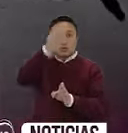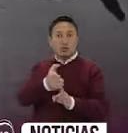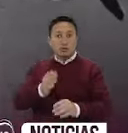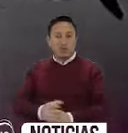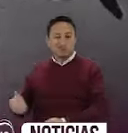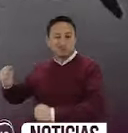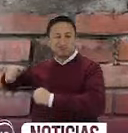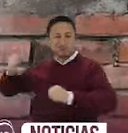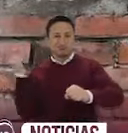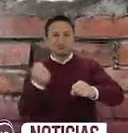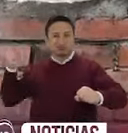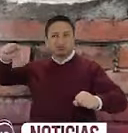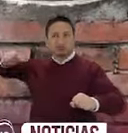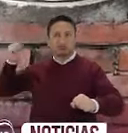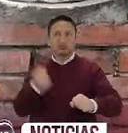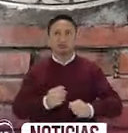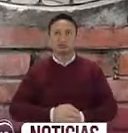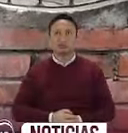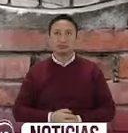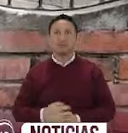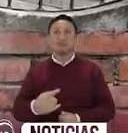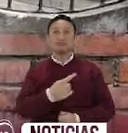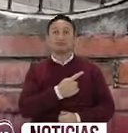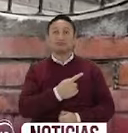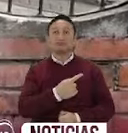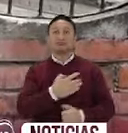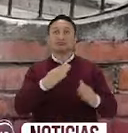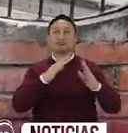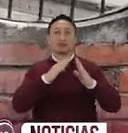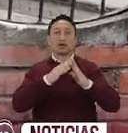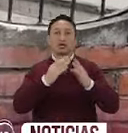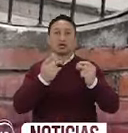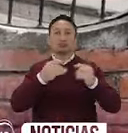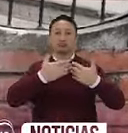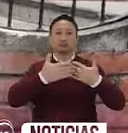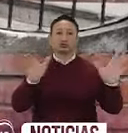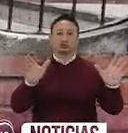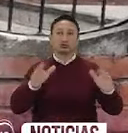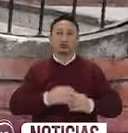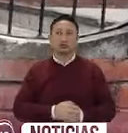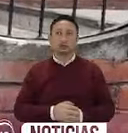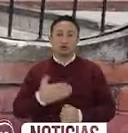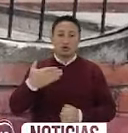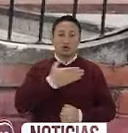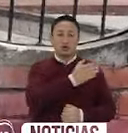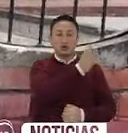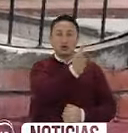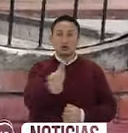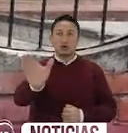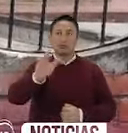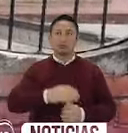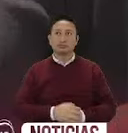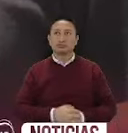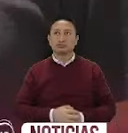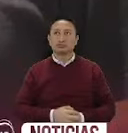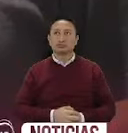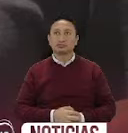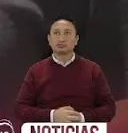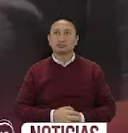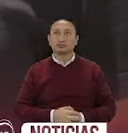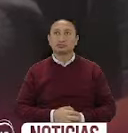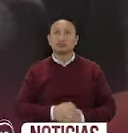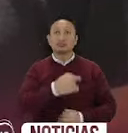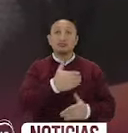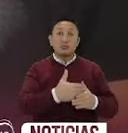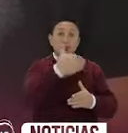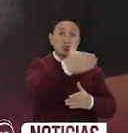ni vidrio, sino esta sólida pared de una casa que pronto se transformó en un hueco perfecto para ingresar. Los que viven al frente